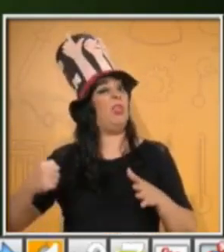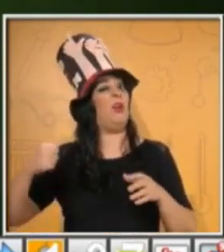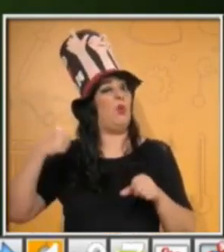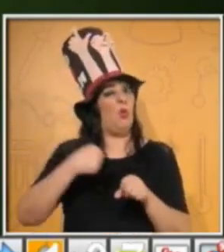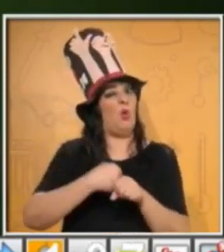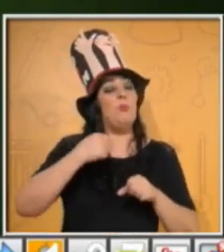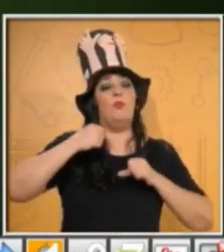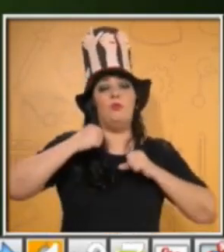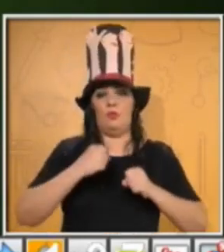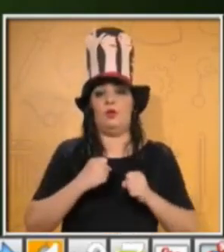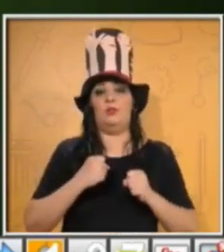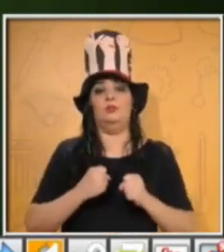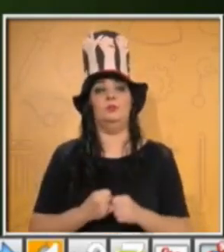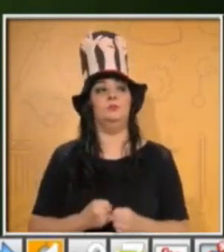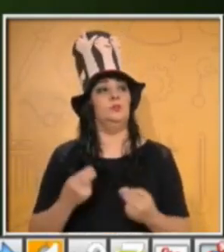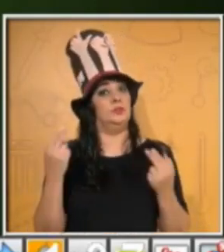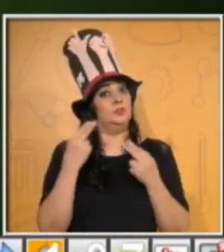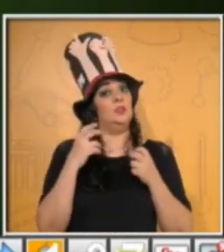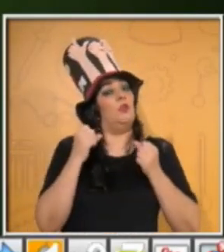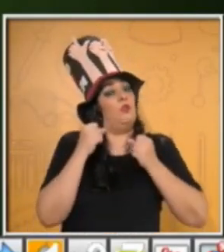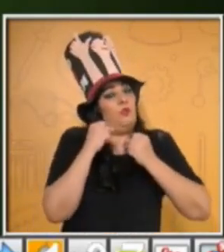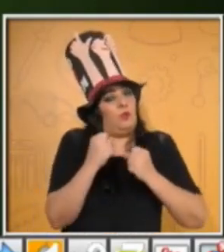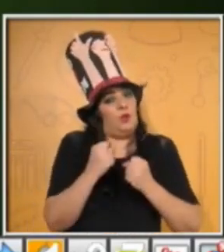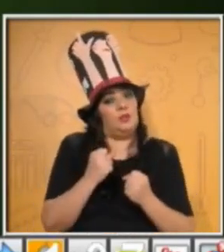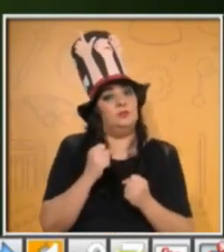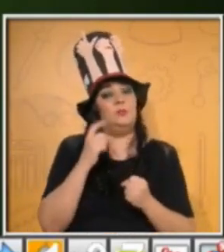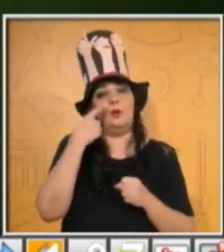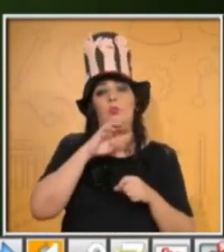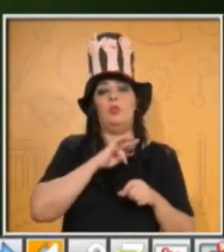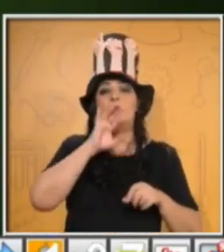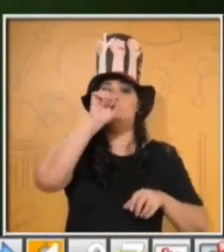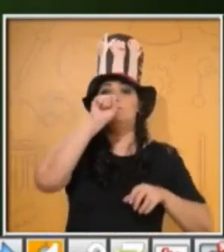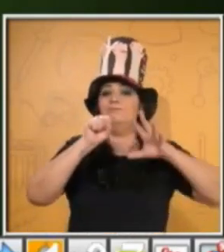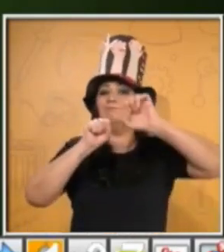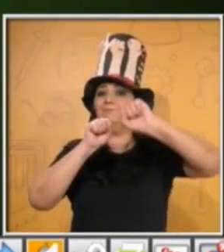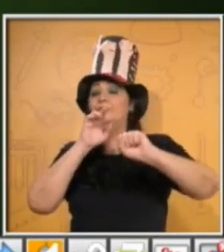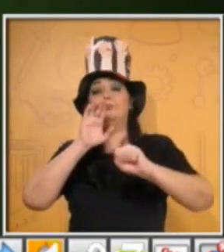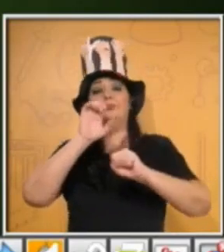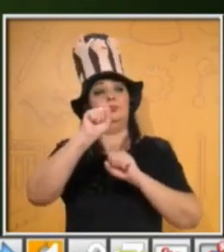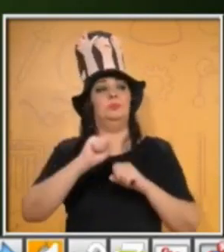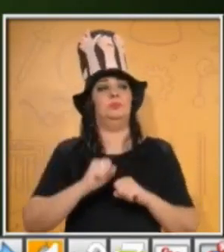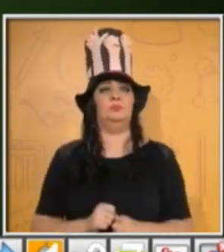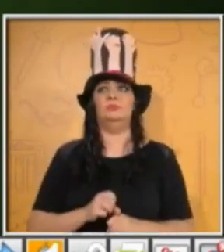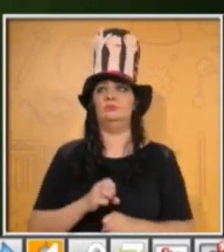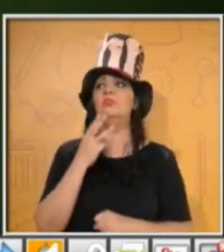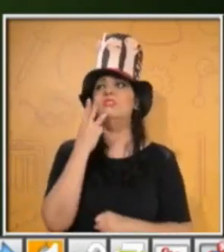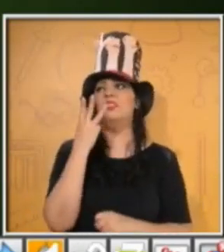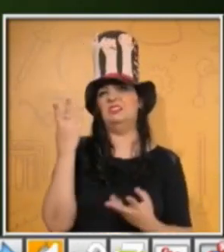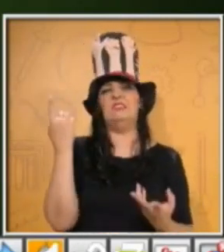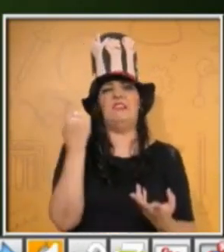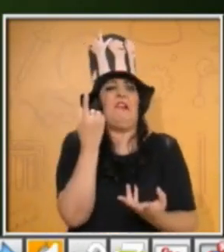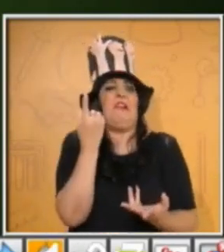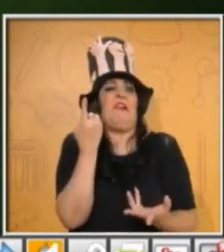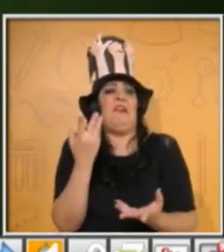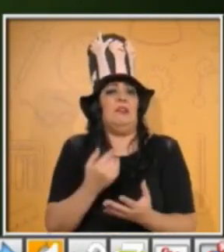suficiente fuerza para poder pasar de un lado al otro. Probablemente dirán, ¿y estos 3 dibujos qué tienen que ver, maestra? Bueno, el balón,